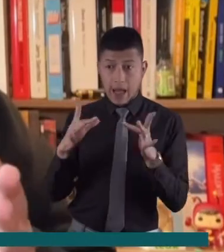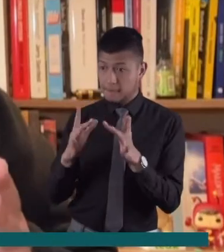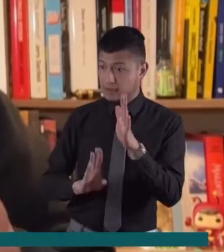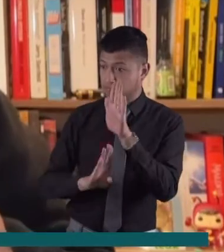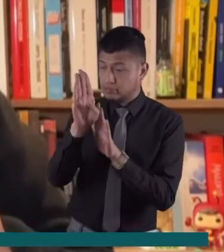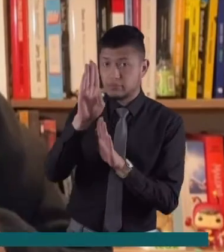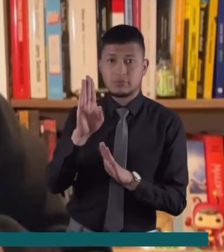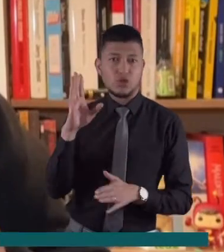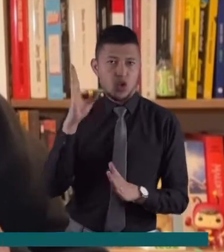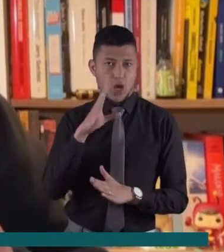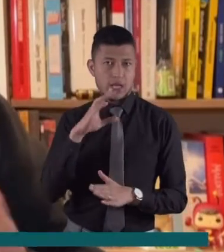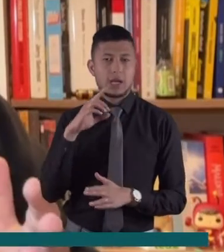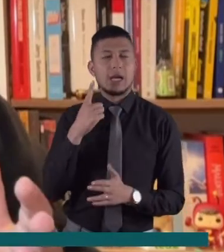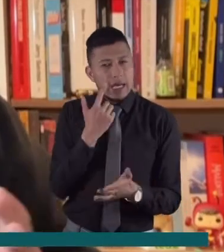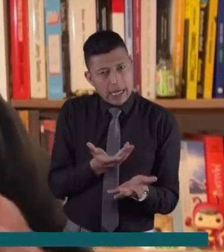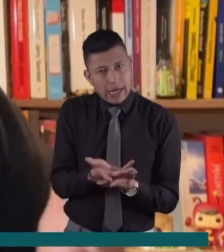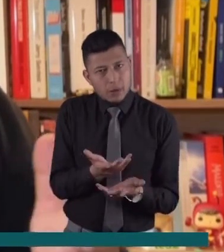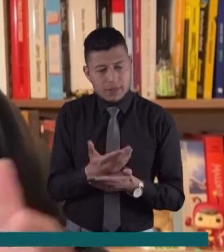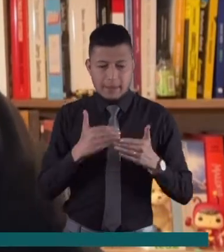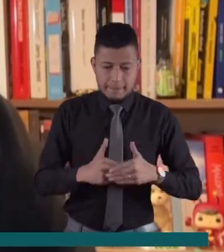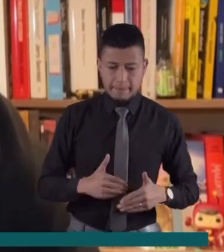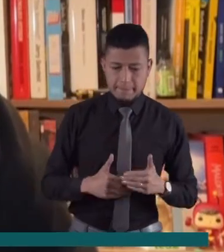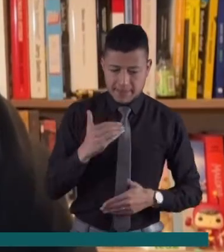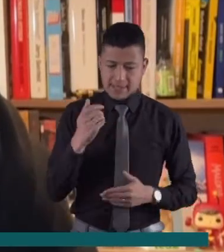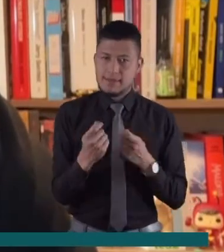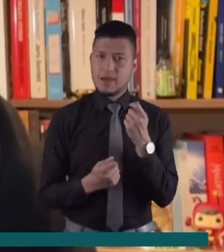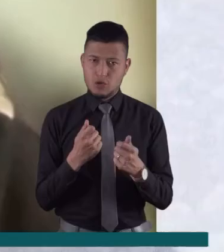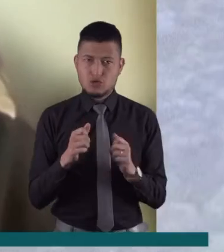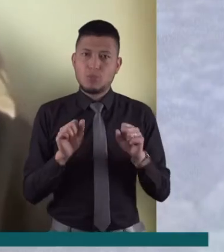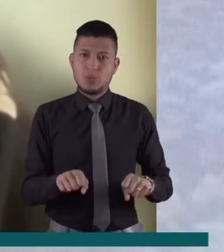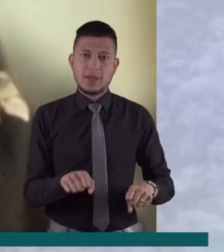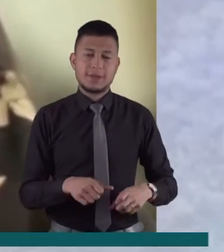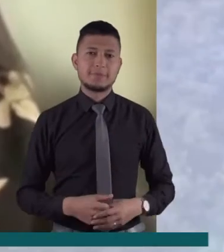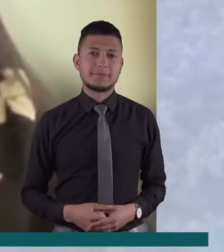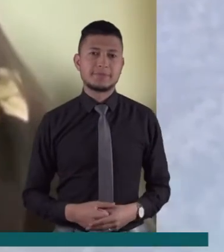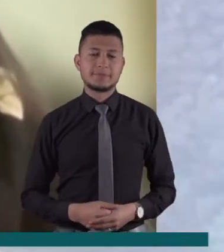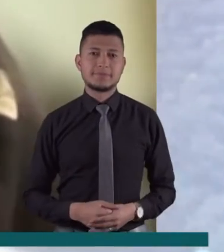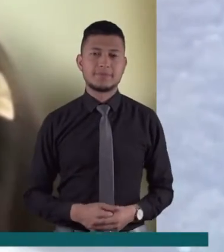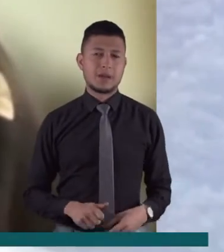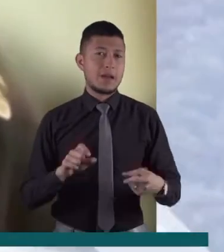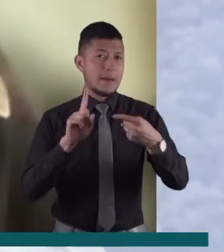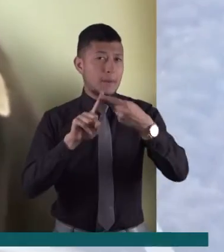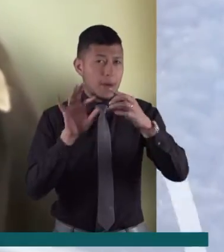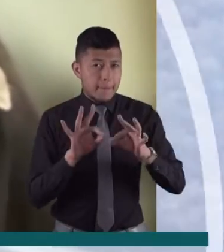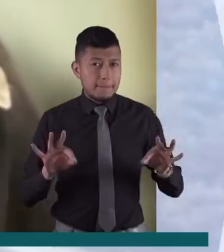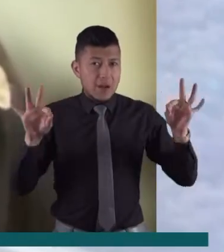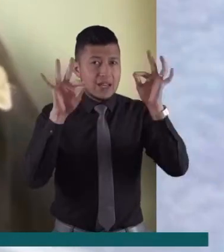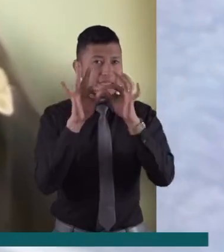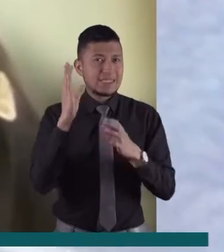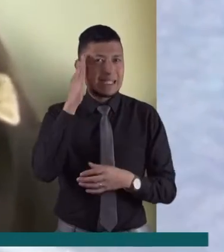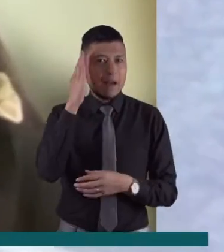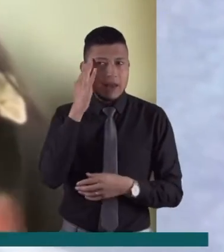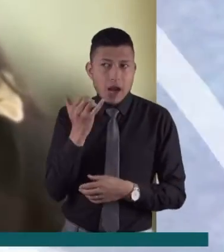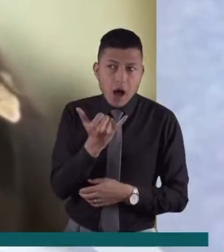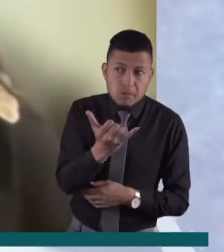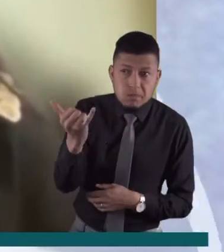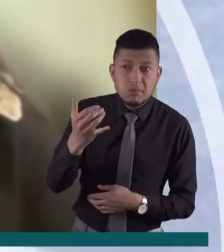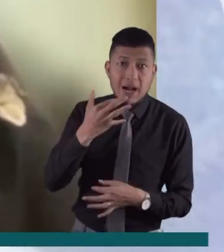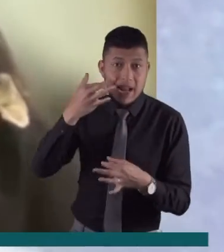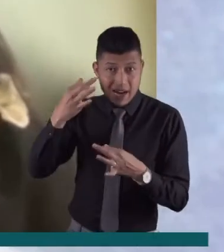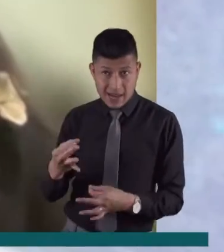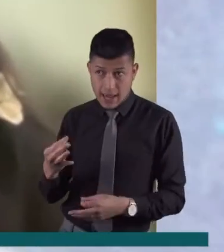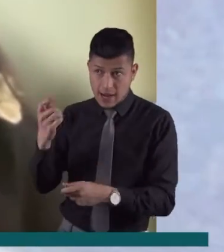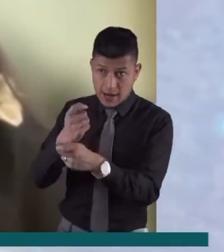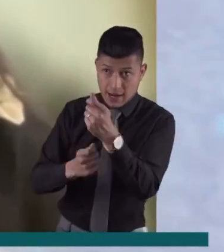del éxito si hay unas recomendaciones para emprender de una mejor manera primero fundamental descubrir que haya un mercado realmente